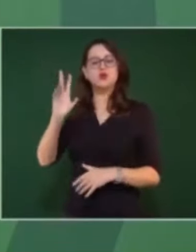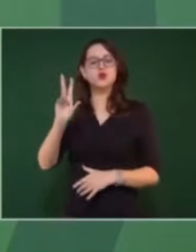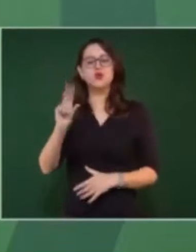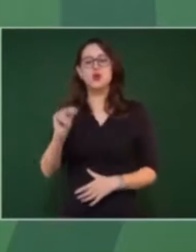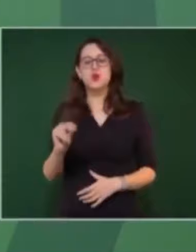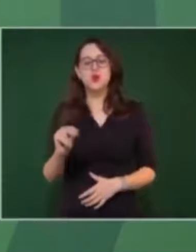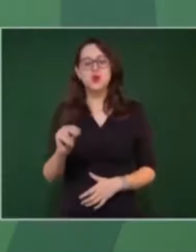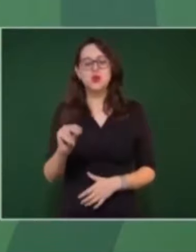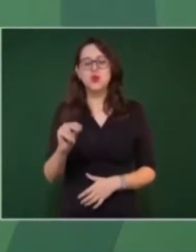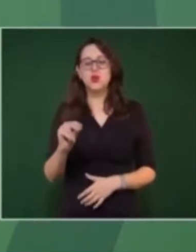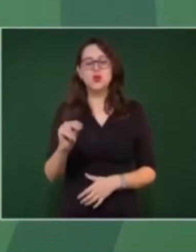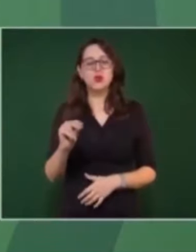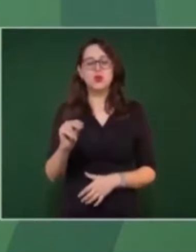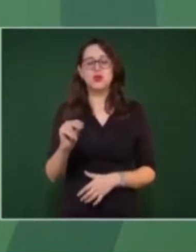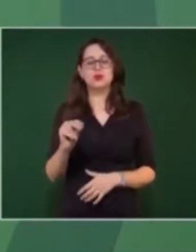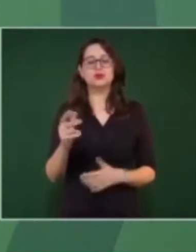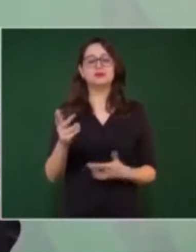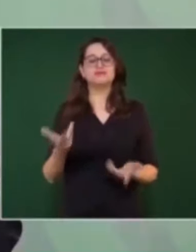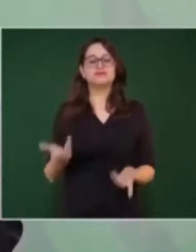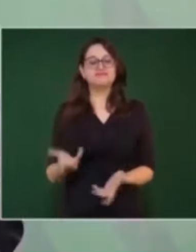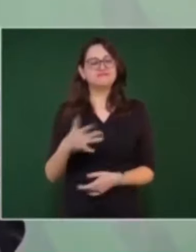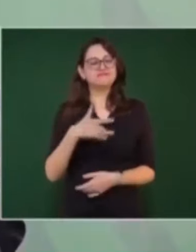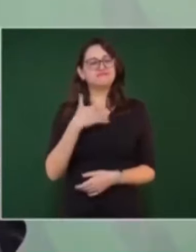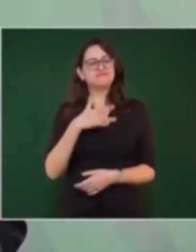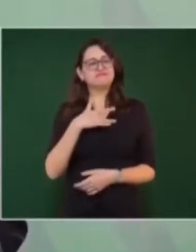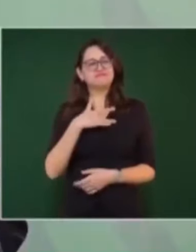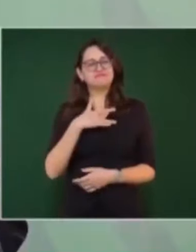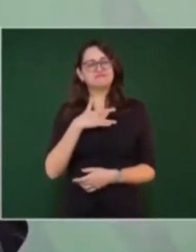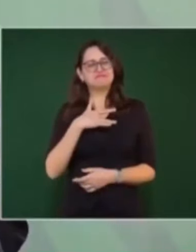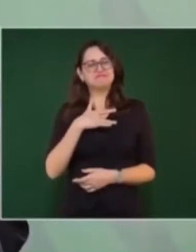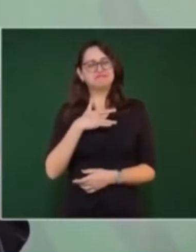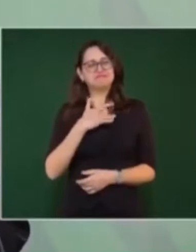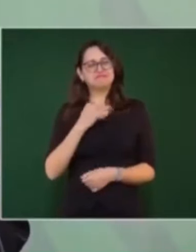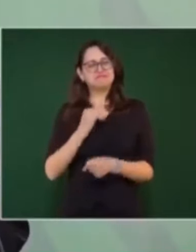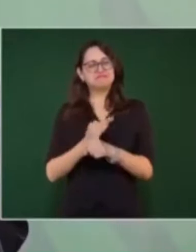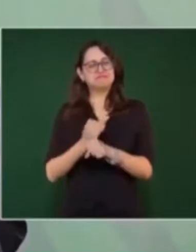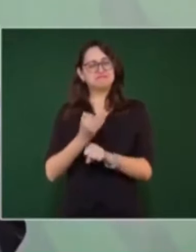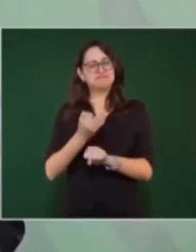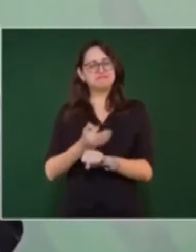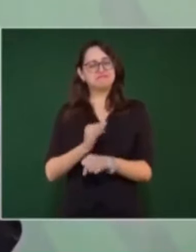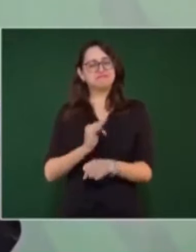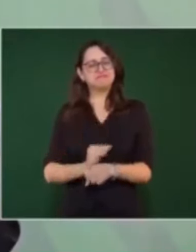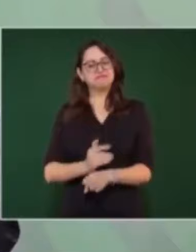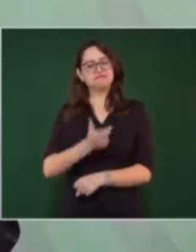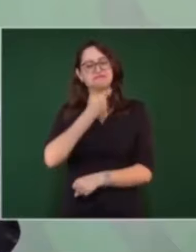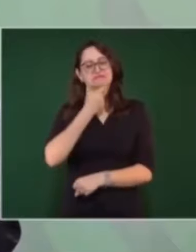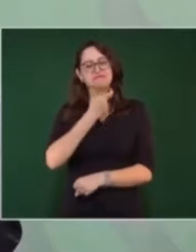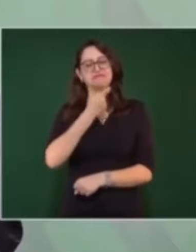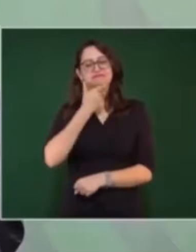hay que tener sentido del humor.